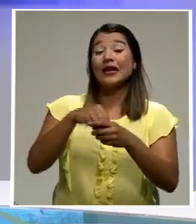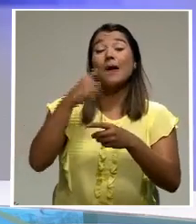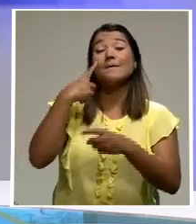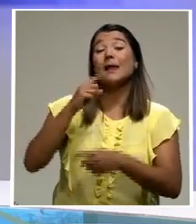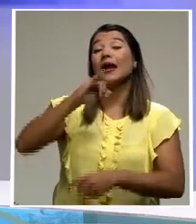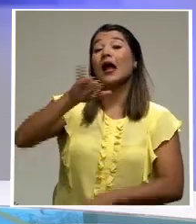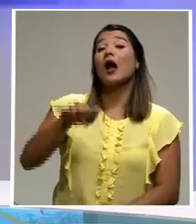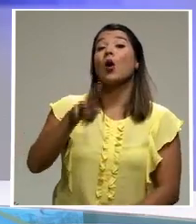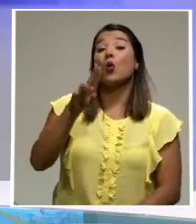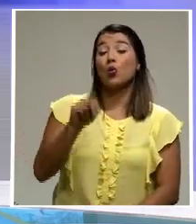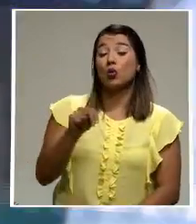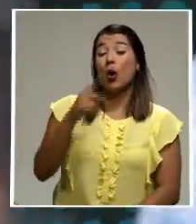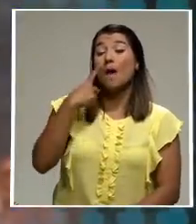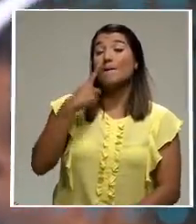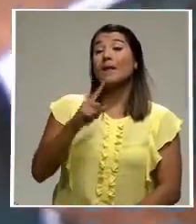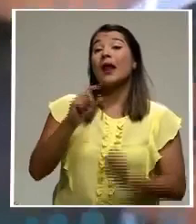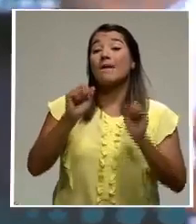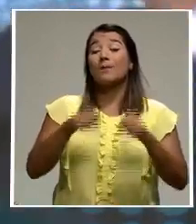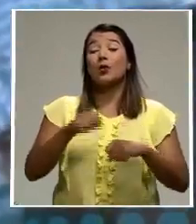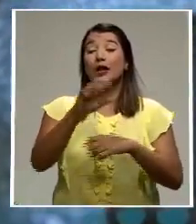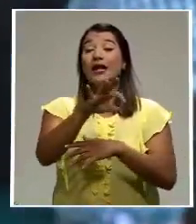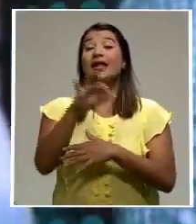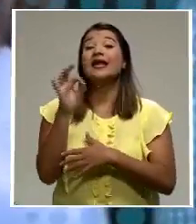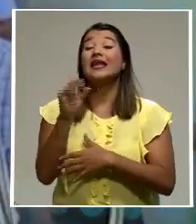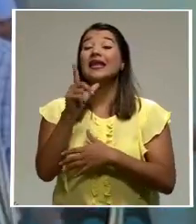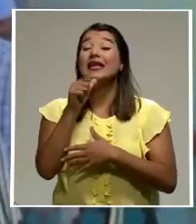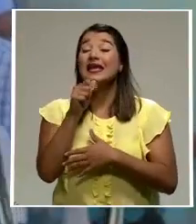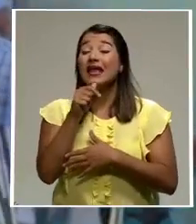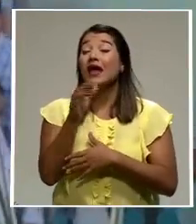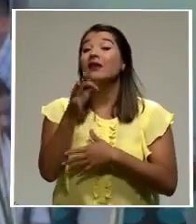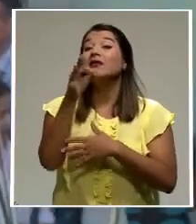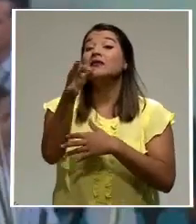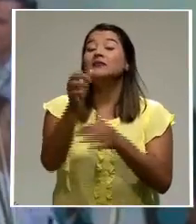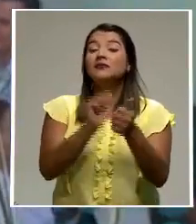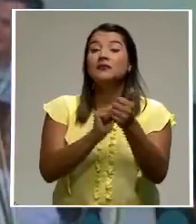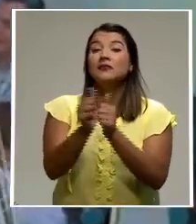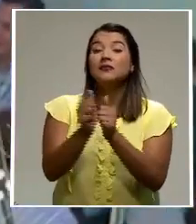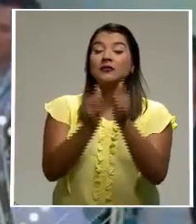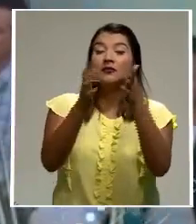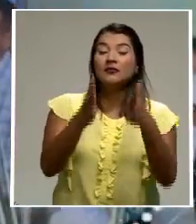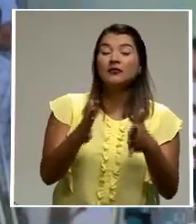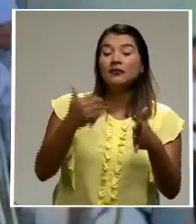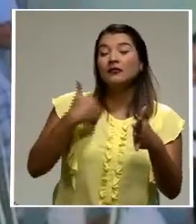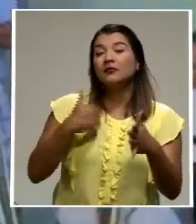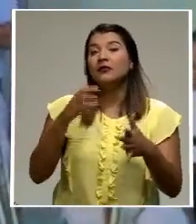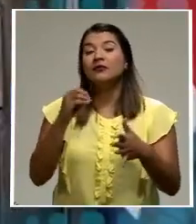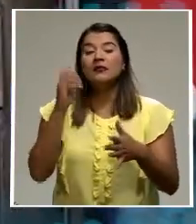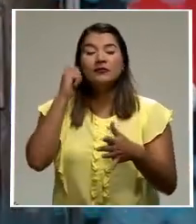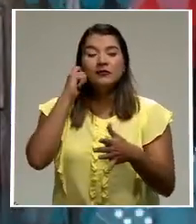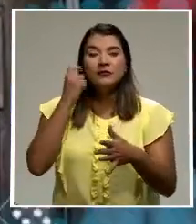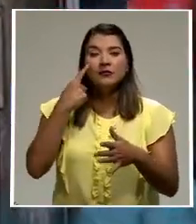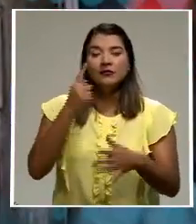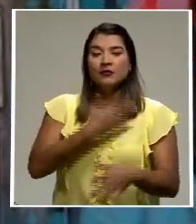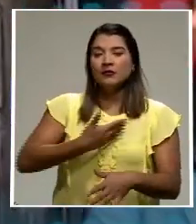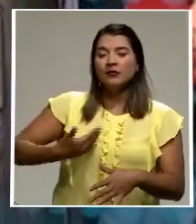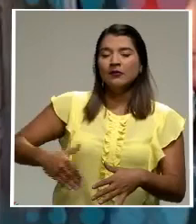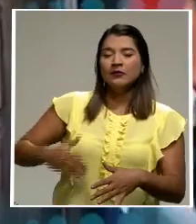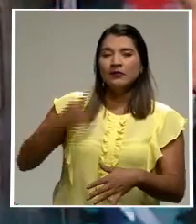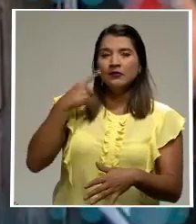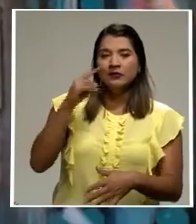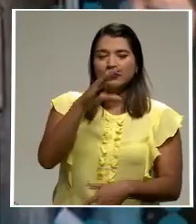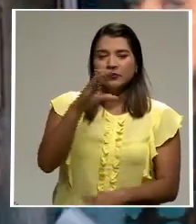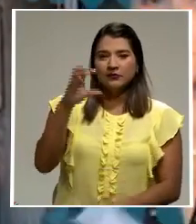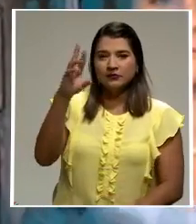junio para elegir a quién será su candidato o su candidata a la presidencia de la